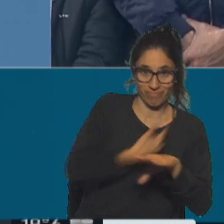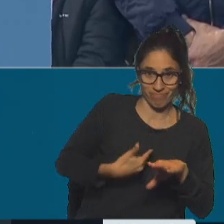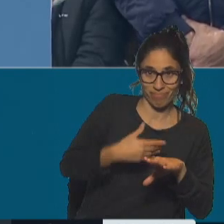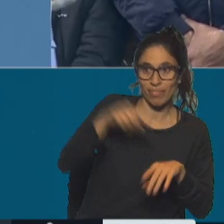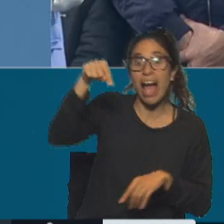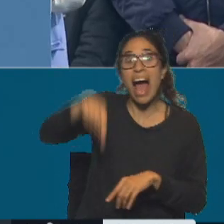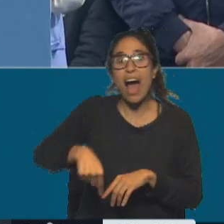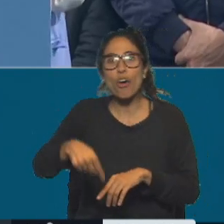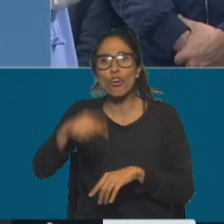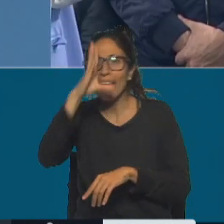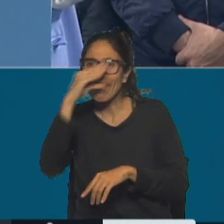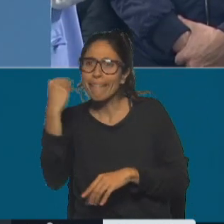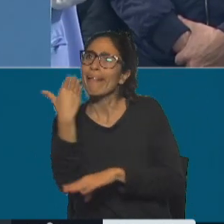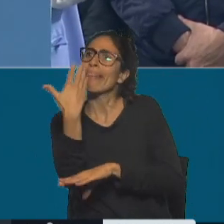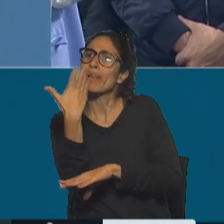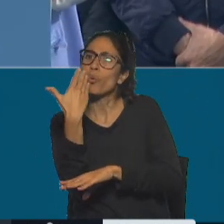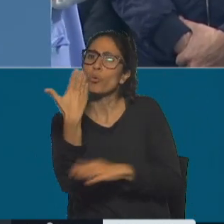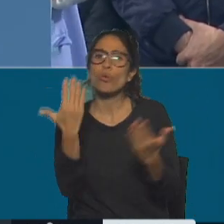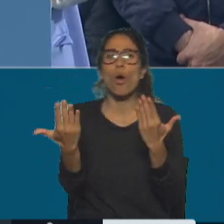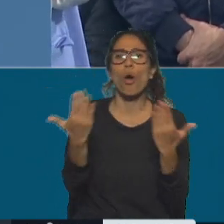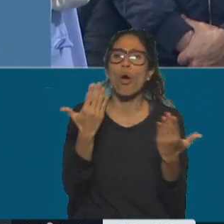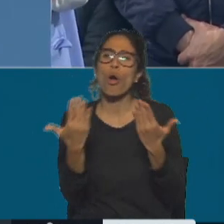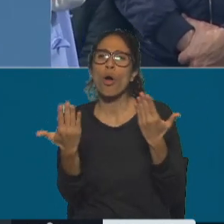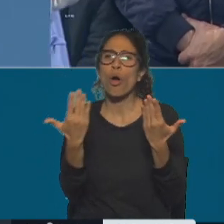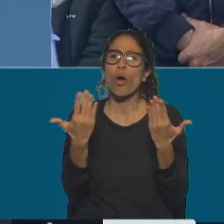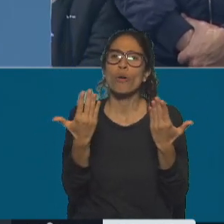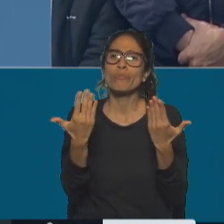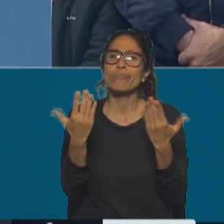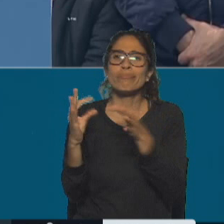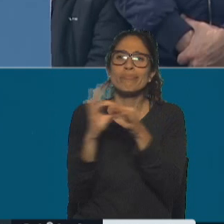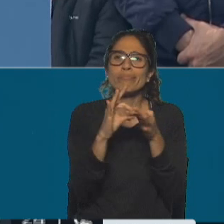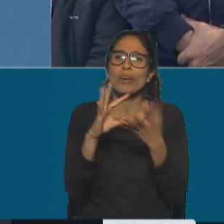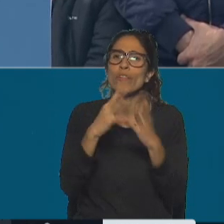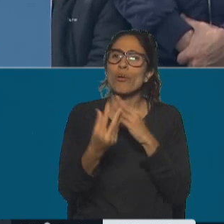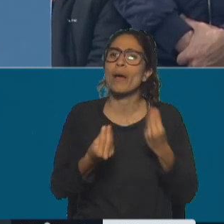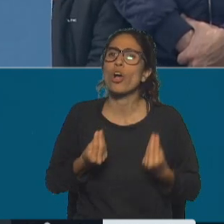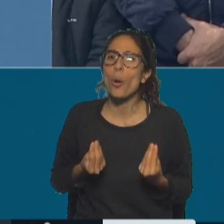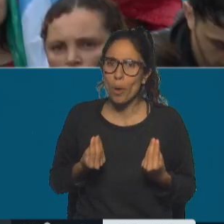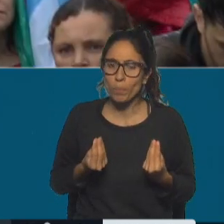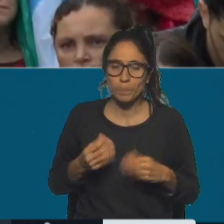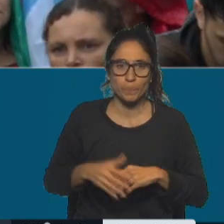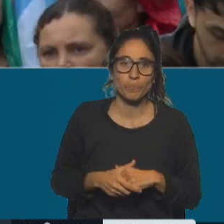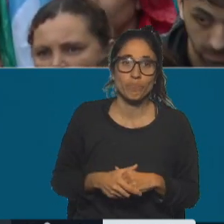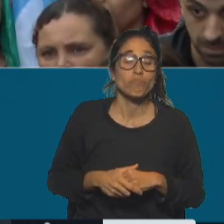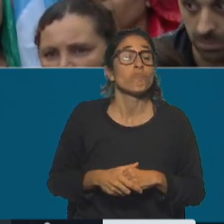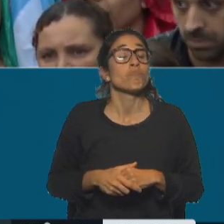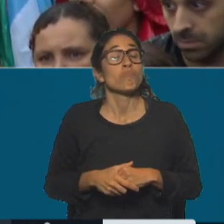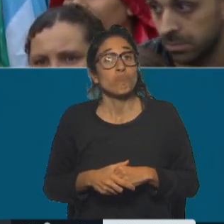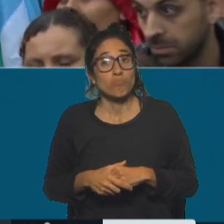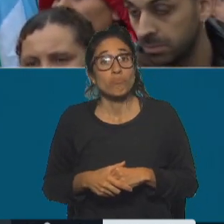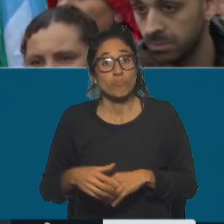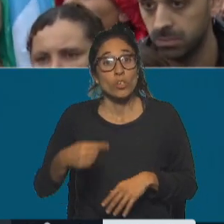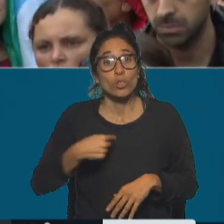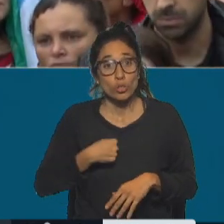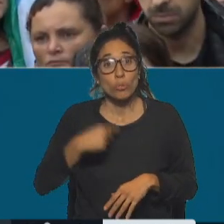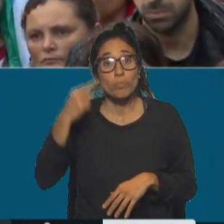discursos en este momento y desde este presente? Bueno, hoy algo incluso pensaba, ¿no? en la previa a que arranque el discurso